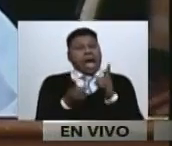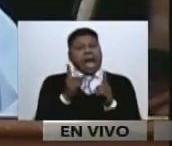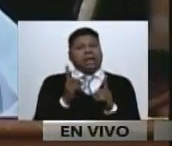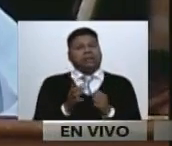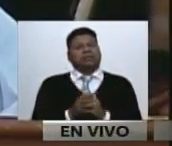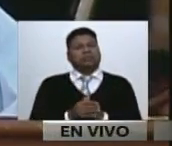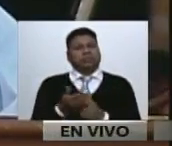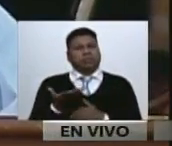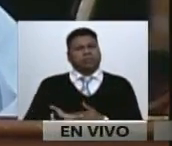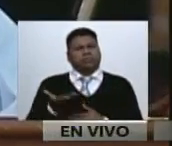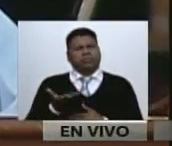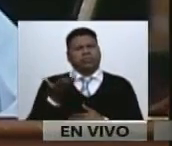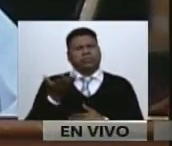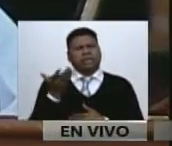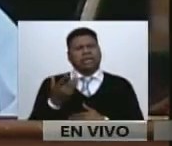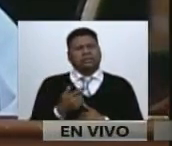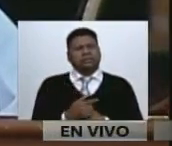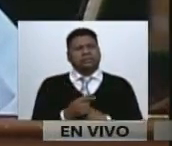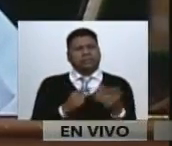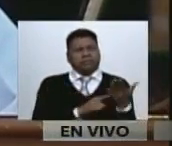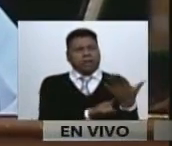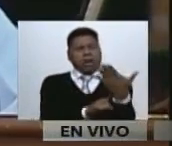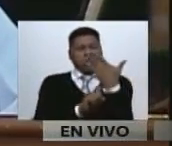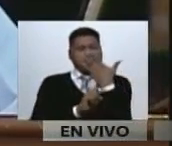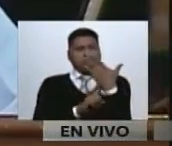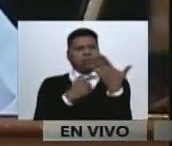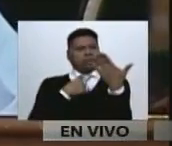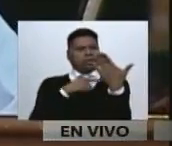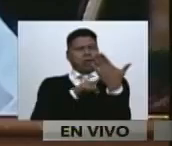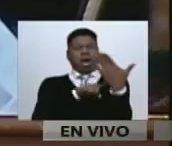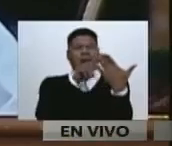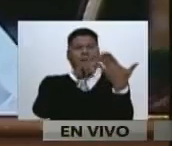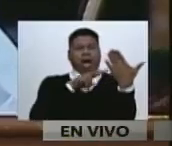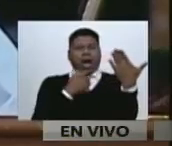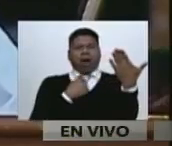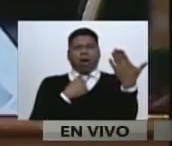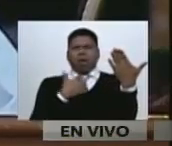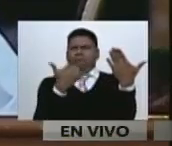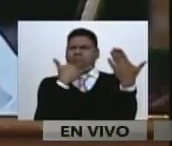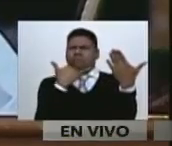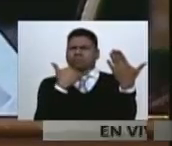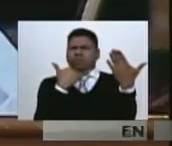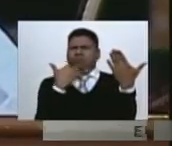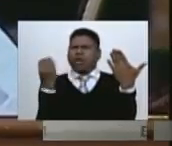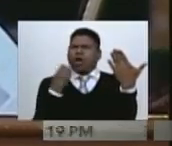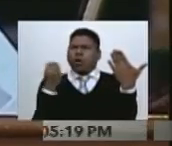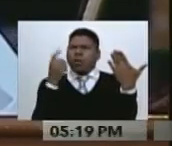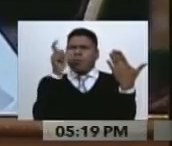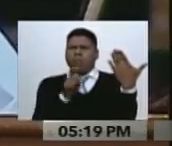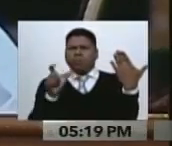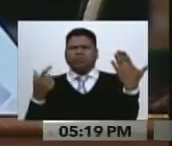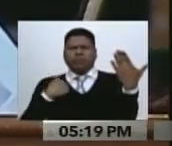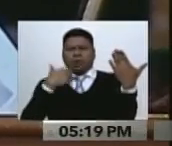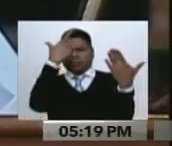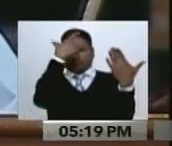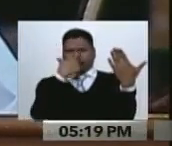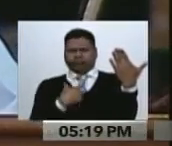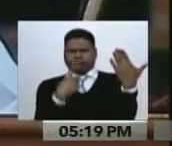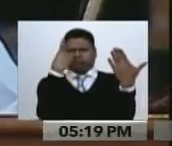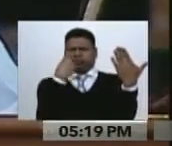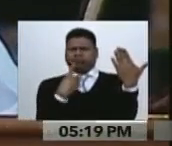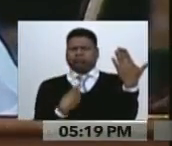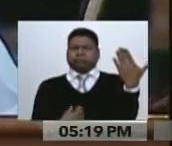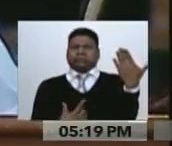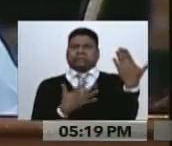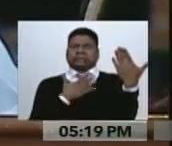para develar nuestra propia naturaleza. Nosotros pudiéramos leer este Evangelio como